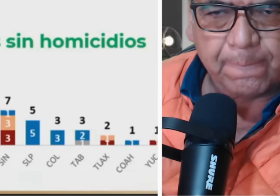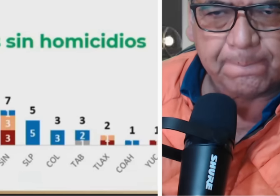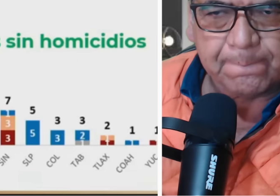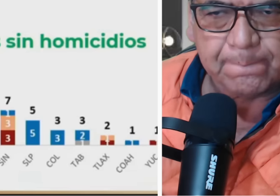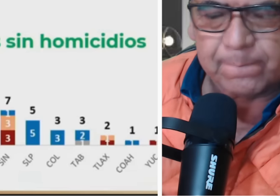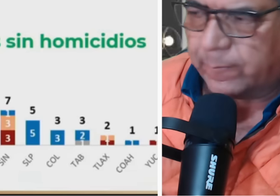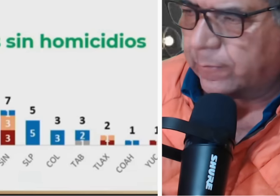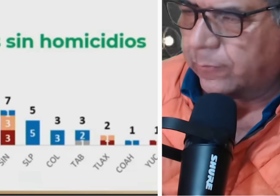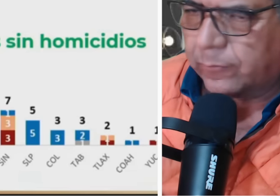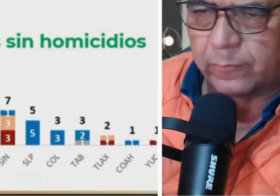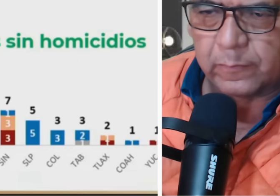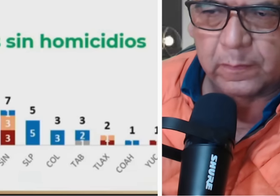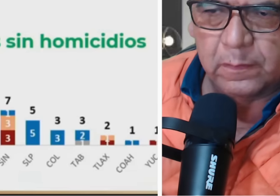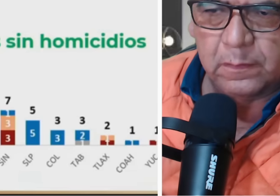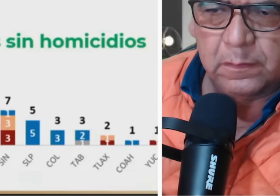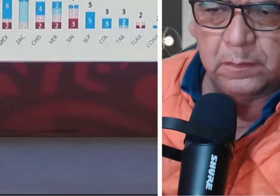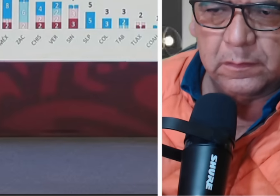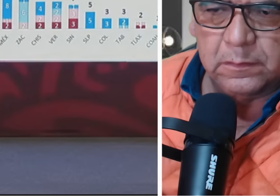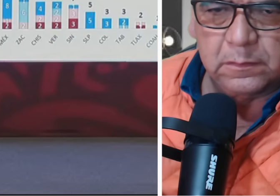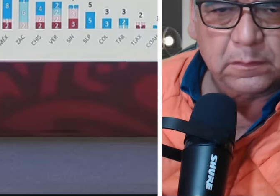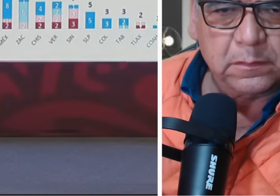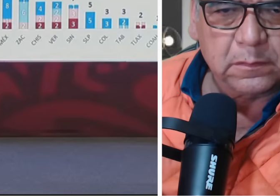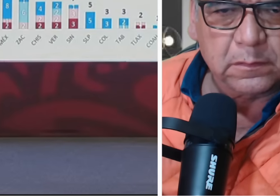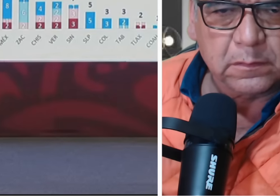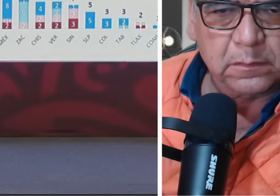repito, todo el estado, sino es